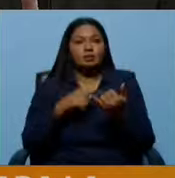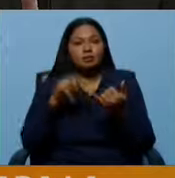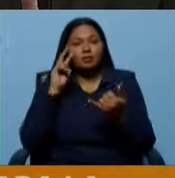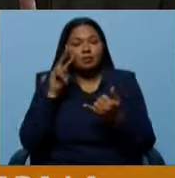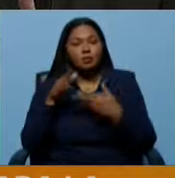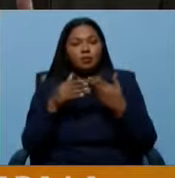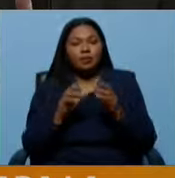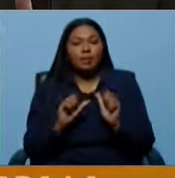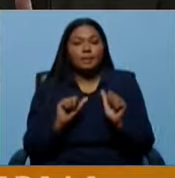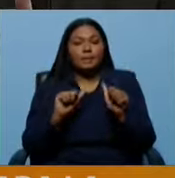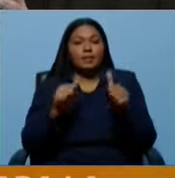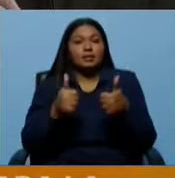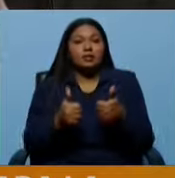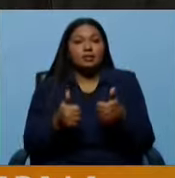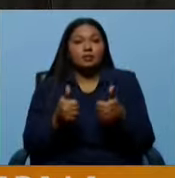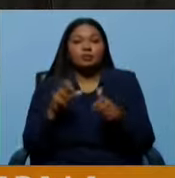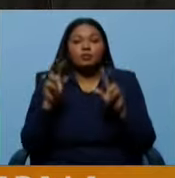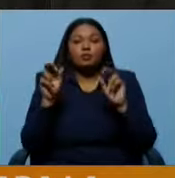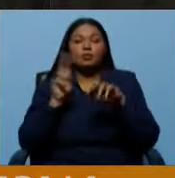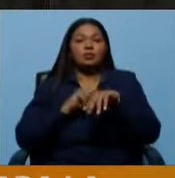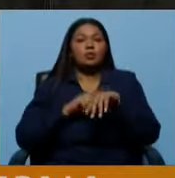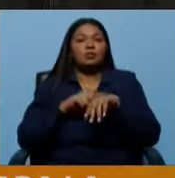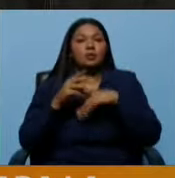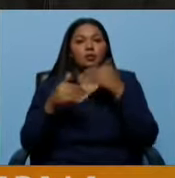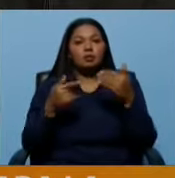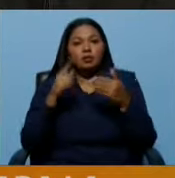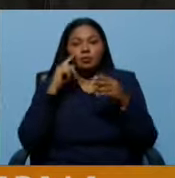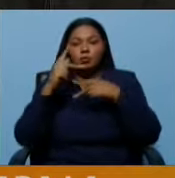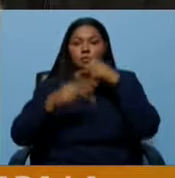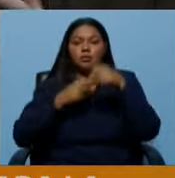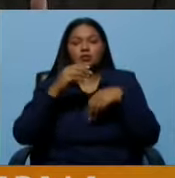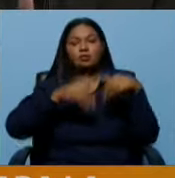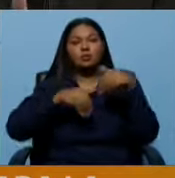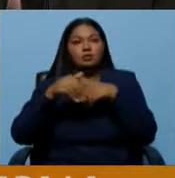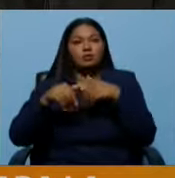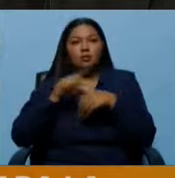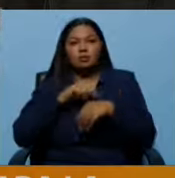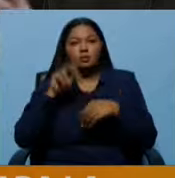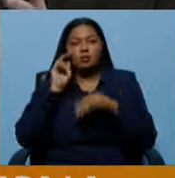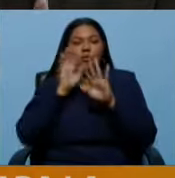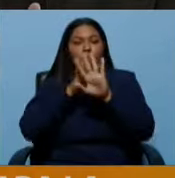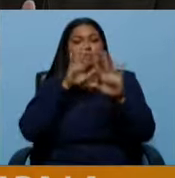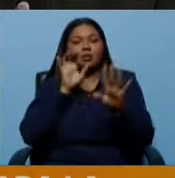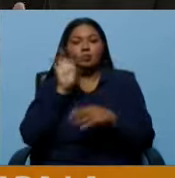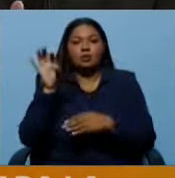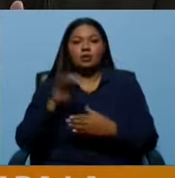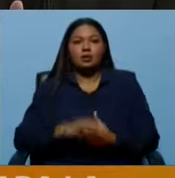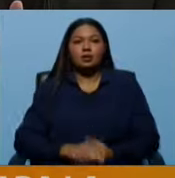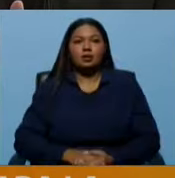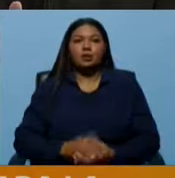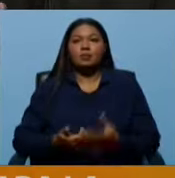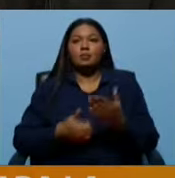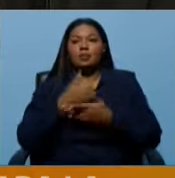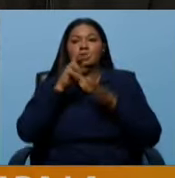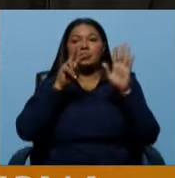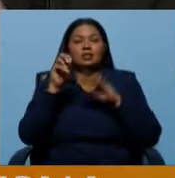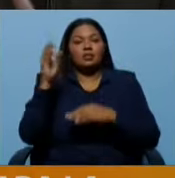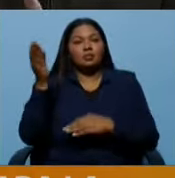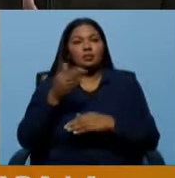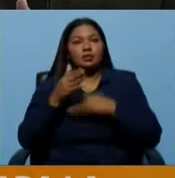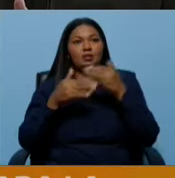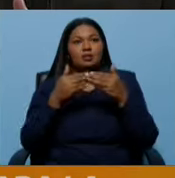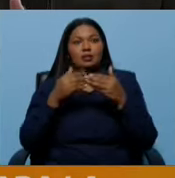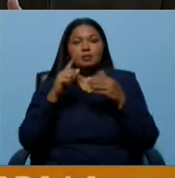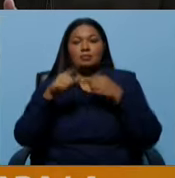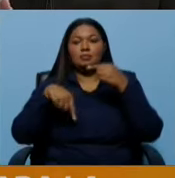precisamente iniciando una nueva etapa. Cerramos el proceso electoral, la mayoría de nuestro país, más del 70% de la población de nuestro país, dice pasar